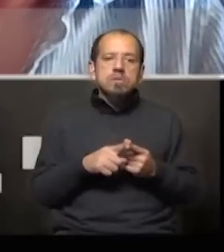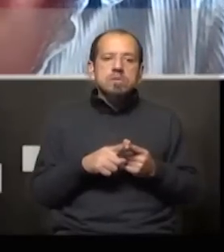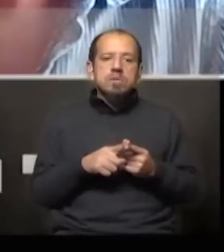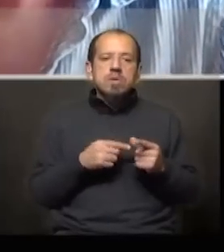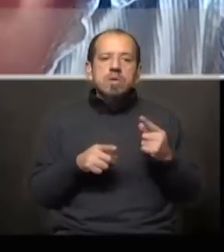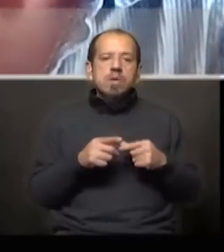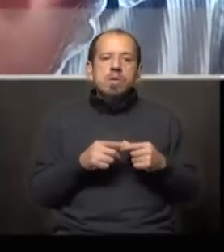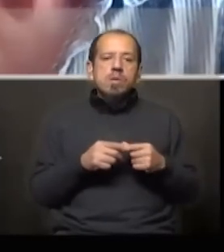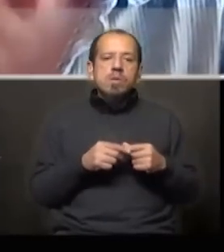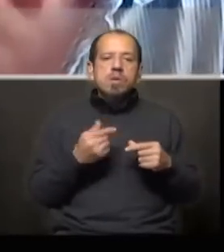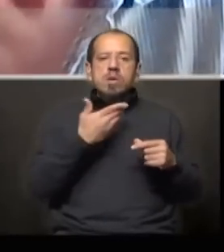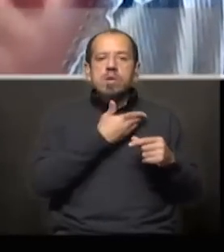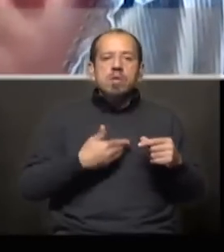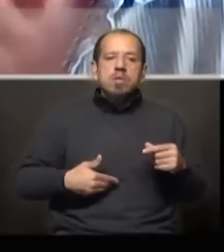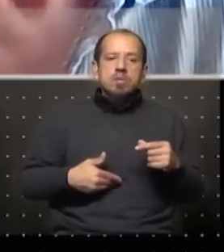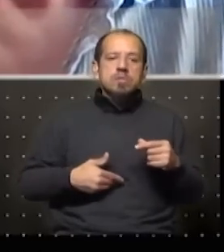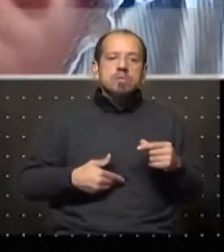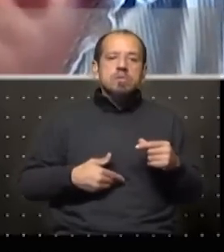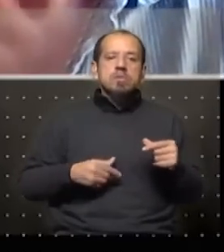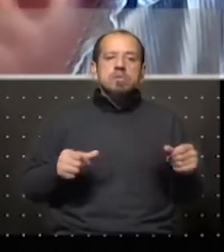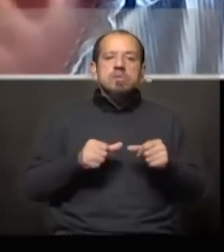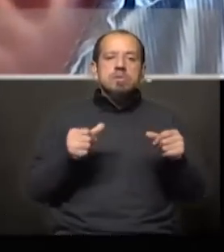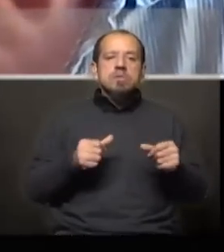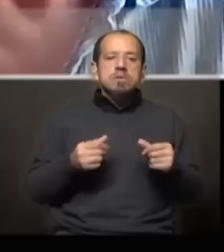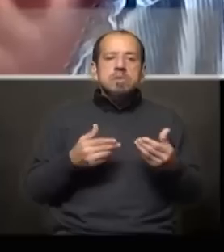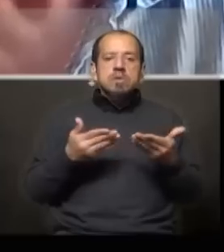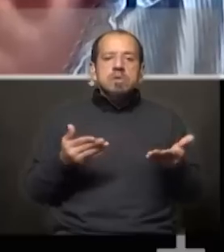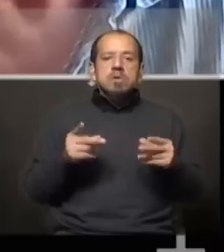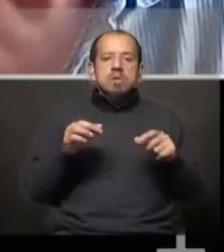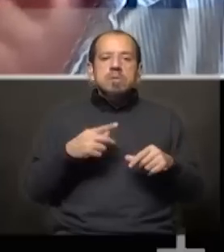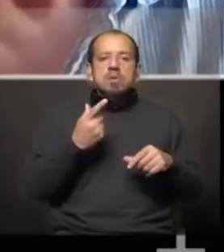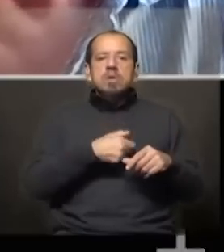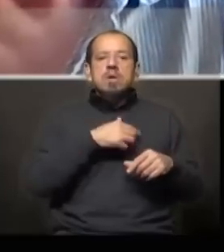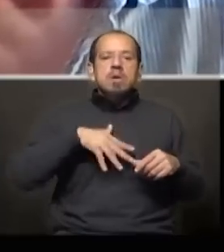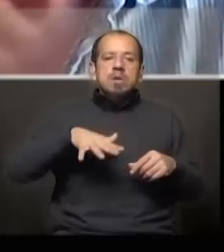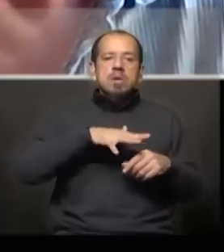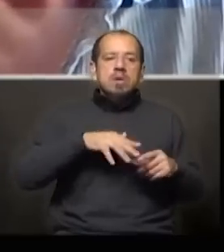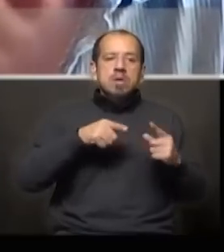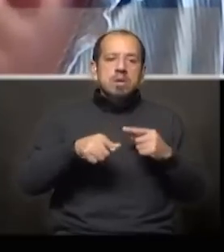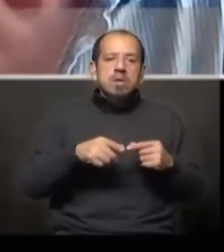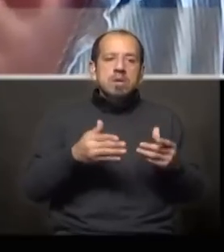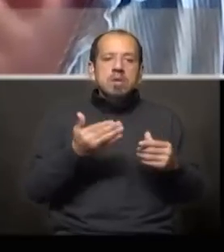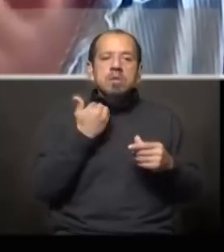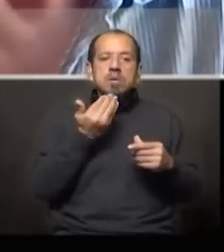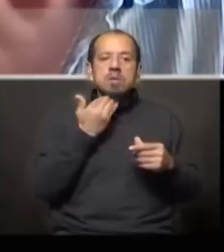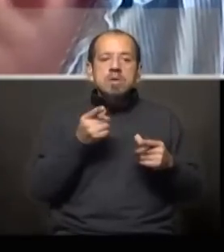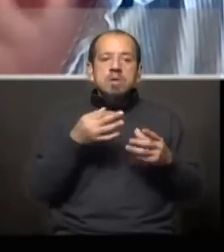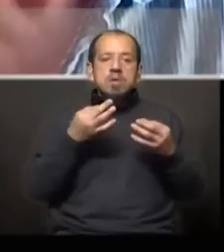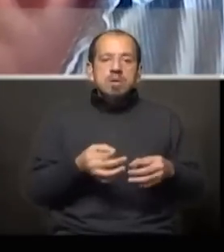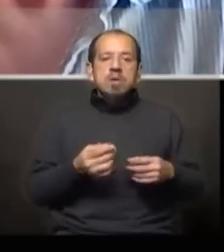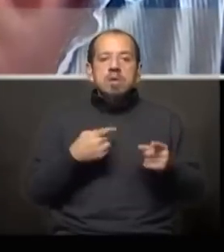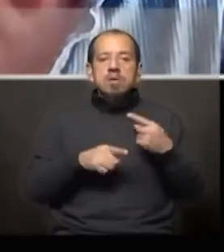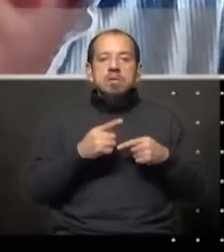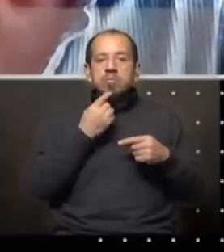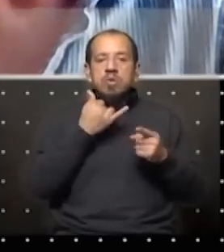lado de la ultraderecha y el gobierno trata de moverlo hacia cuestiones sociales que no que no sabe muy bien Cómo elaborar Entonces